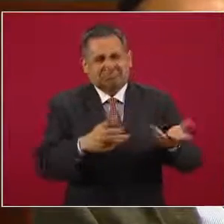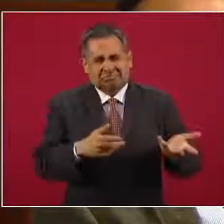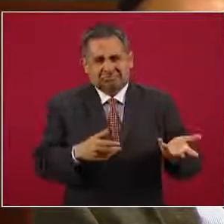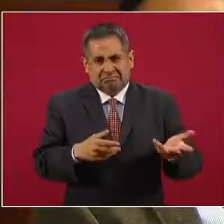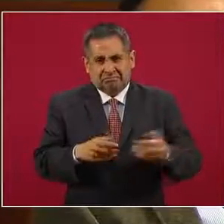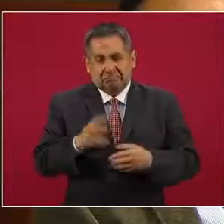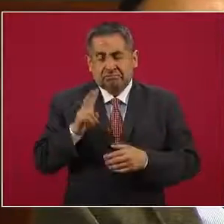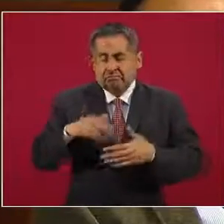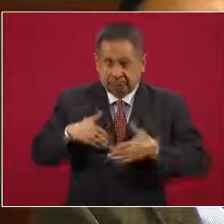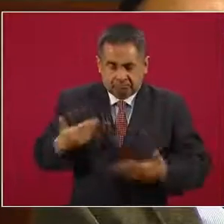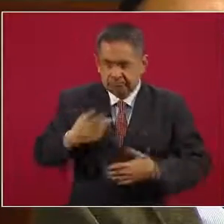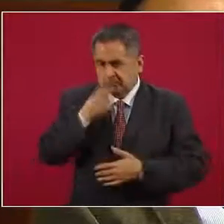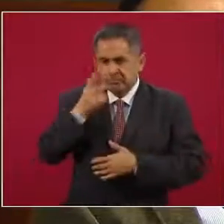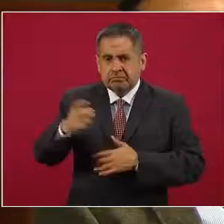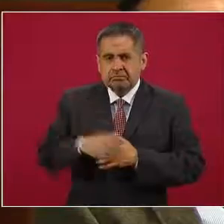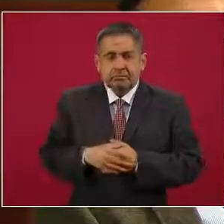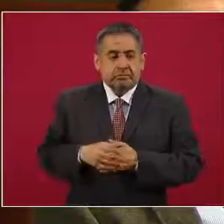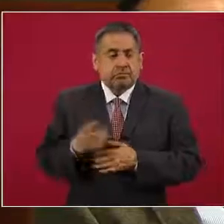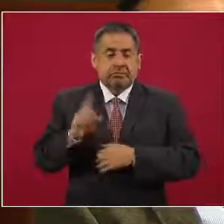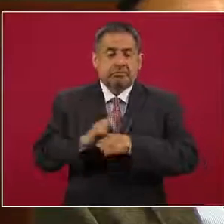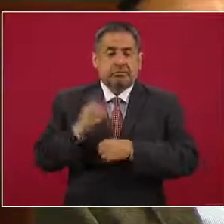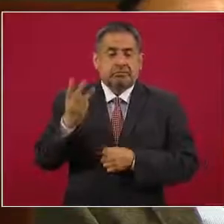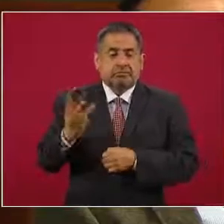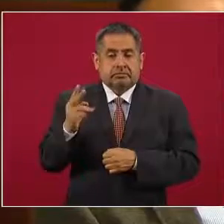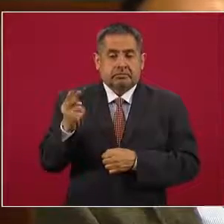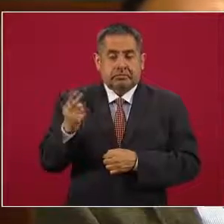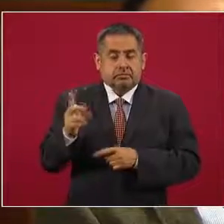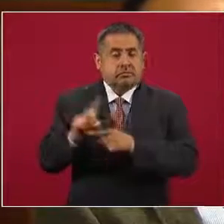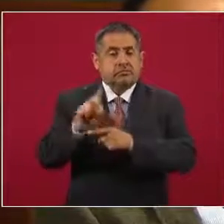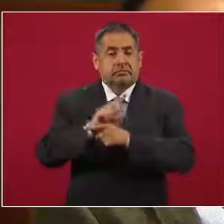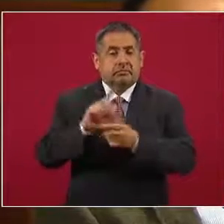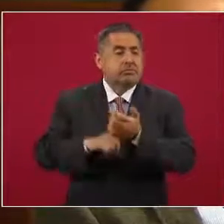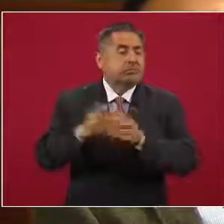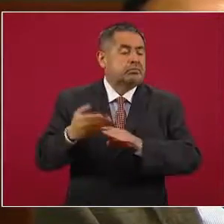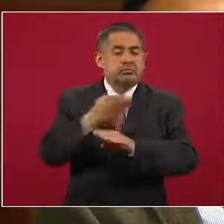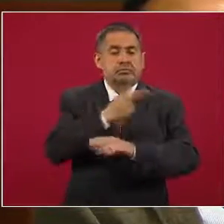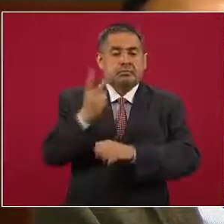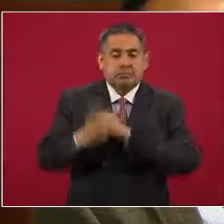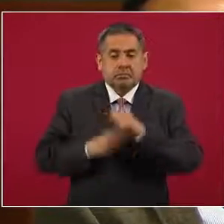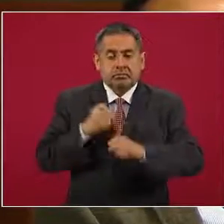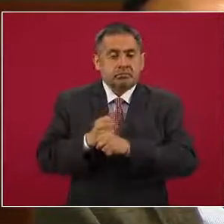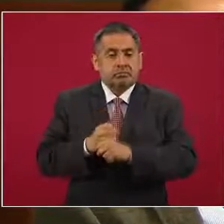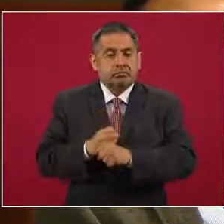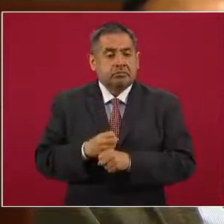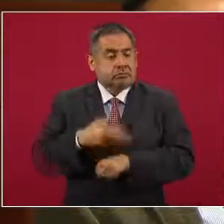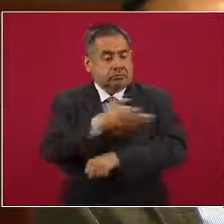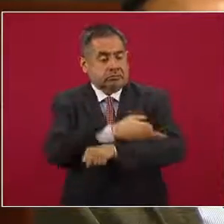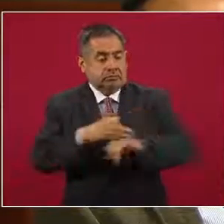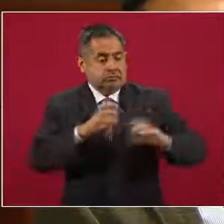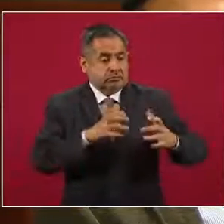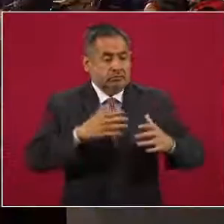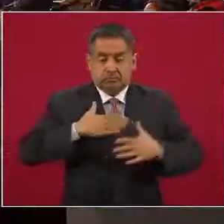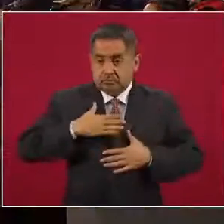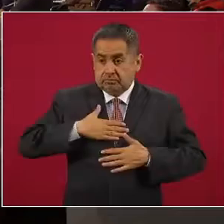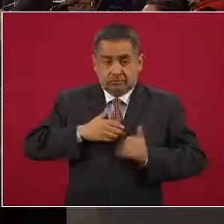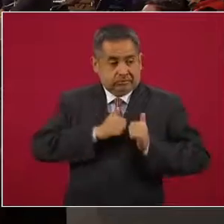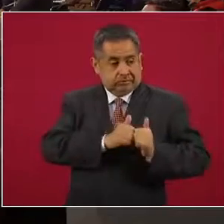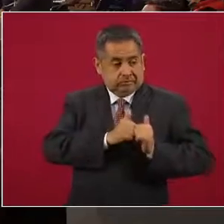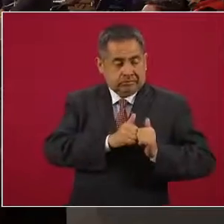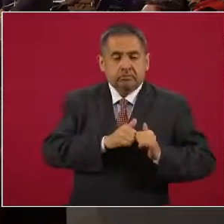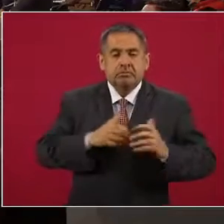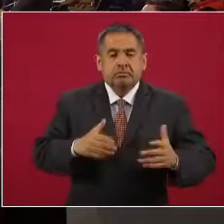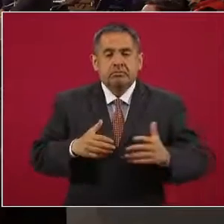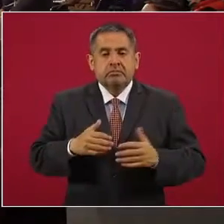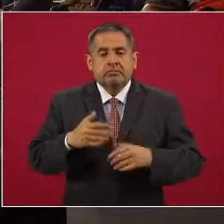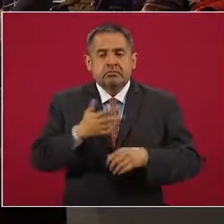Y le voy a comentar, el 13 de noviembre, desde hace dos años, las familias que nosotros acompañamos,